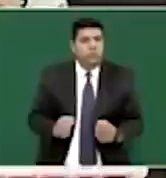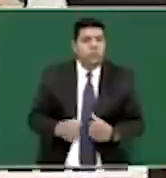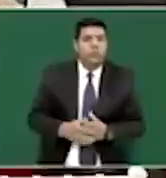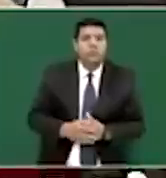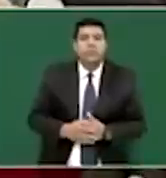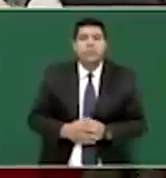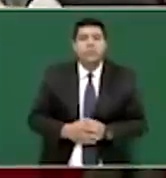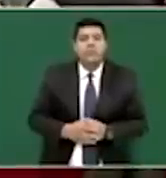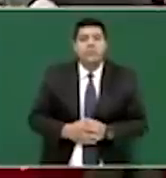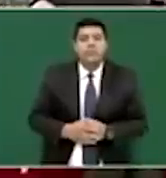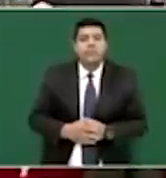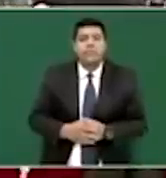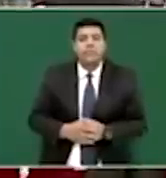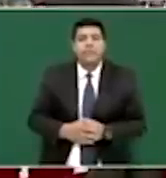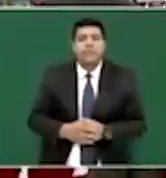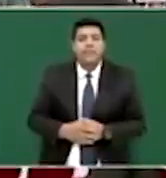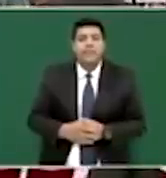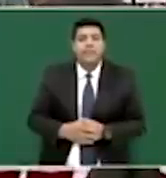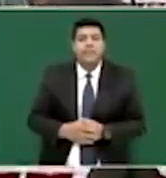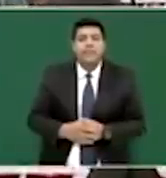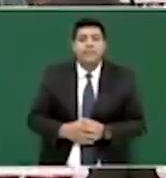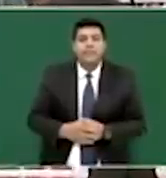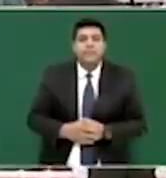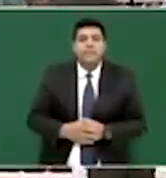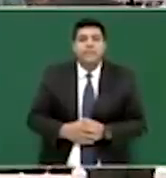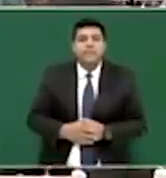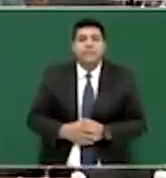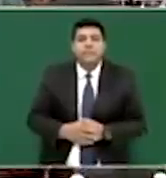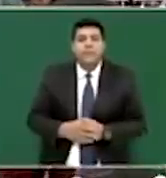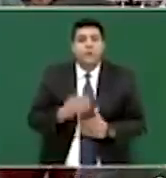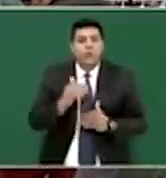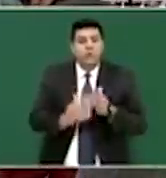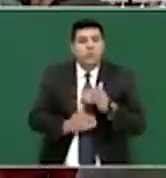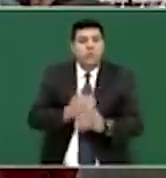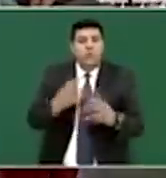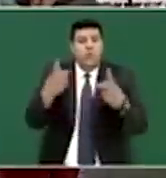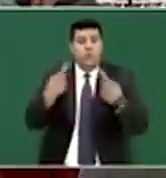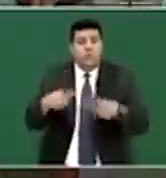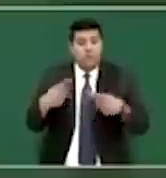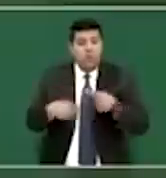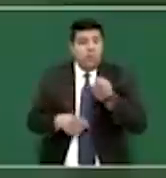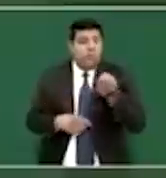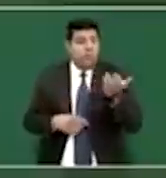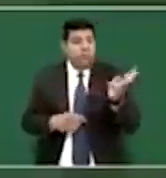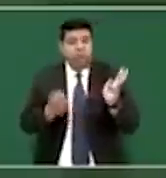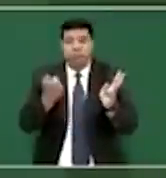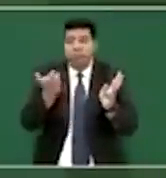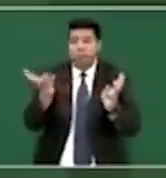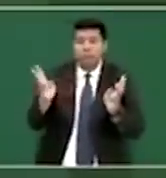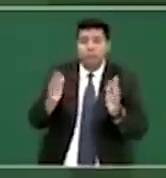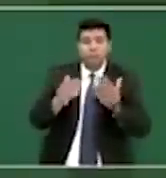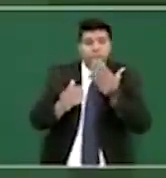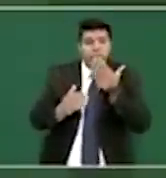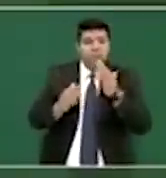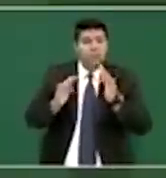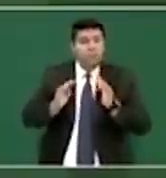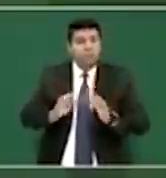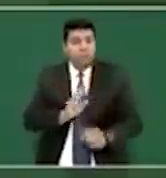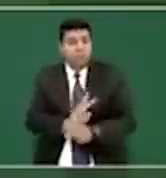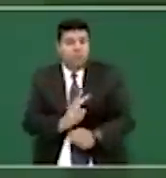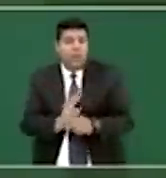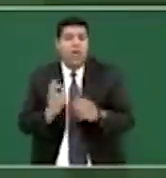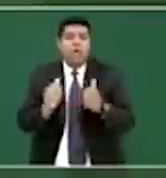decisivas para garantizar la tranquilidad interna, como son la Marina y